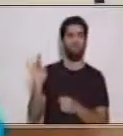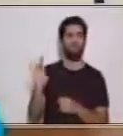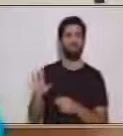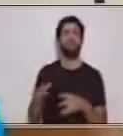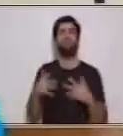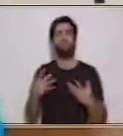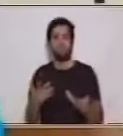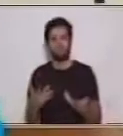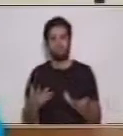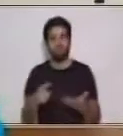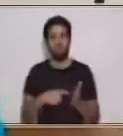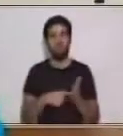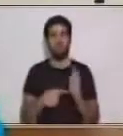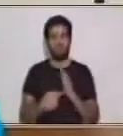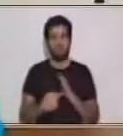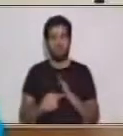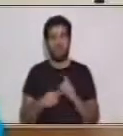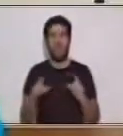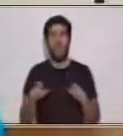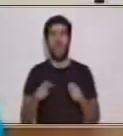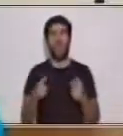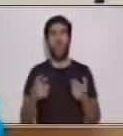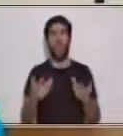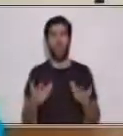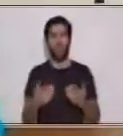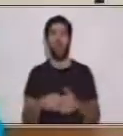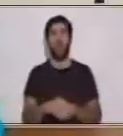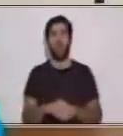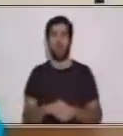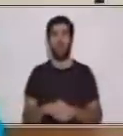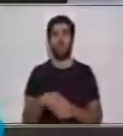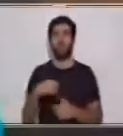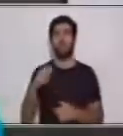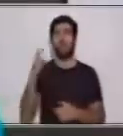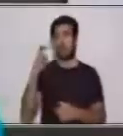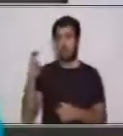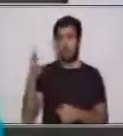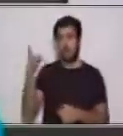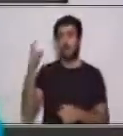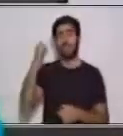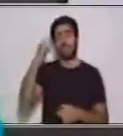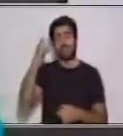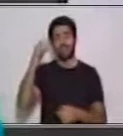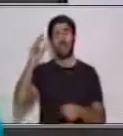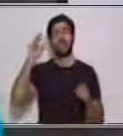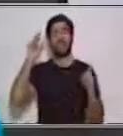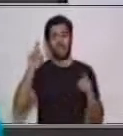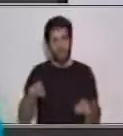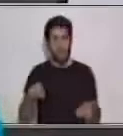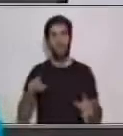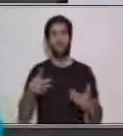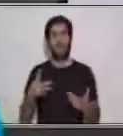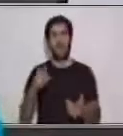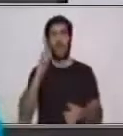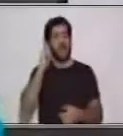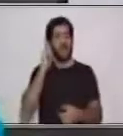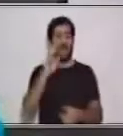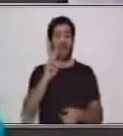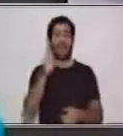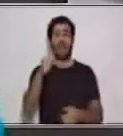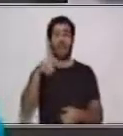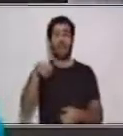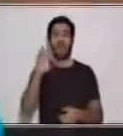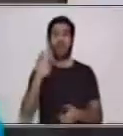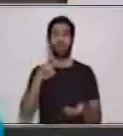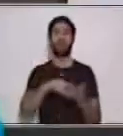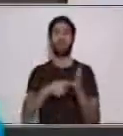peso. Muy bien, para ello debemos de entender que el gramo, ¿sí? El gramo es una